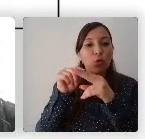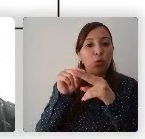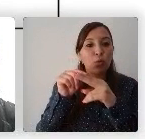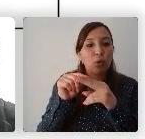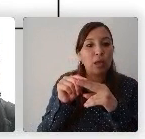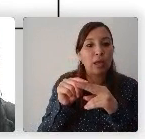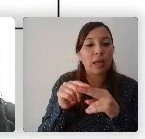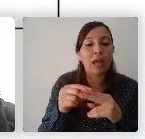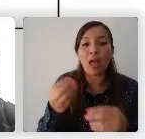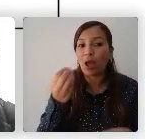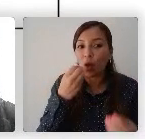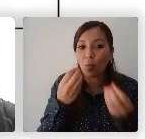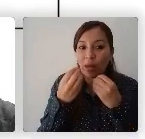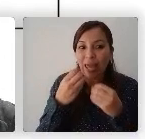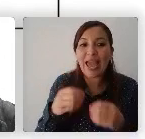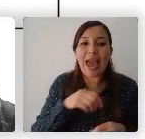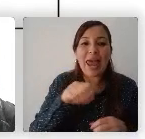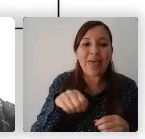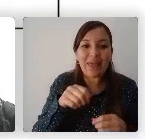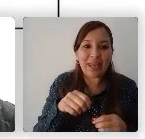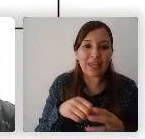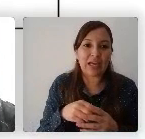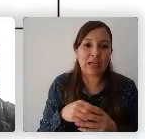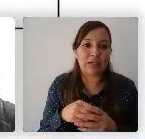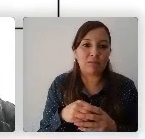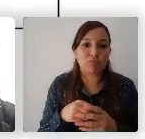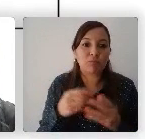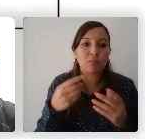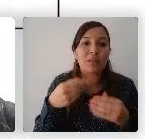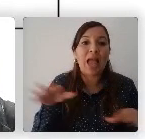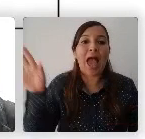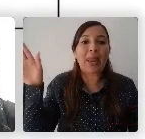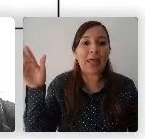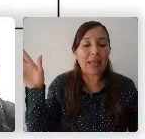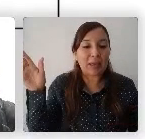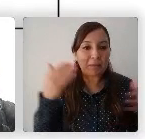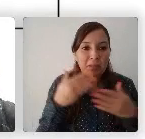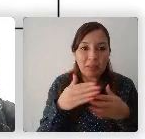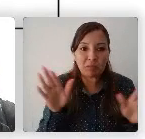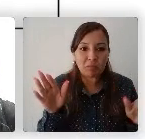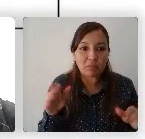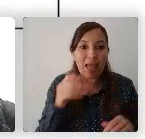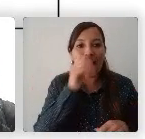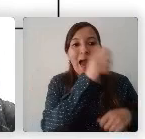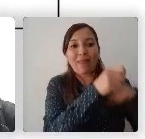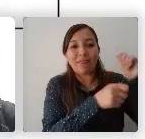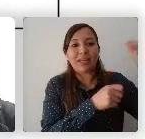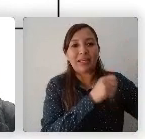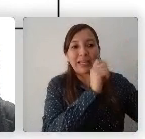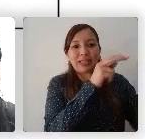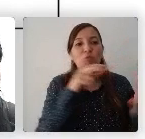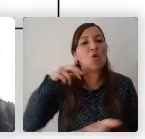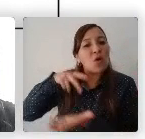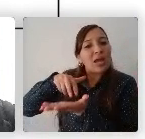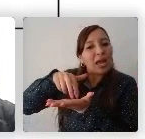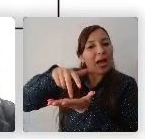en las comunidades, ¿no? Como la ganadería, la agricultura, la pesca, etcétera. Y actividades culturales,